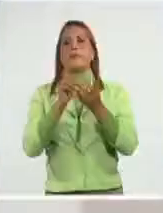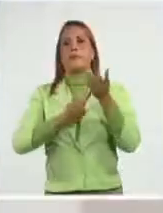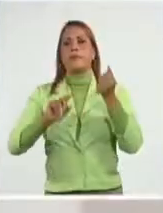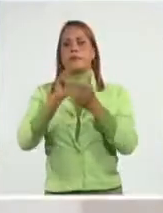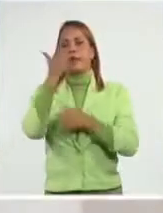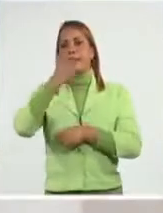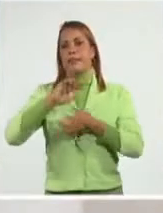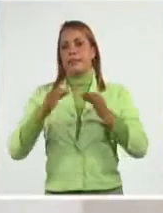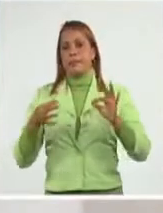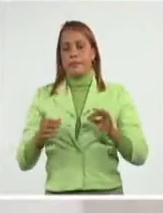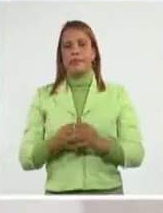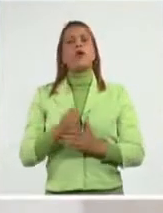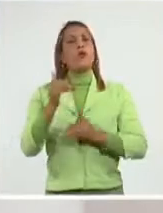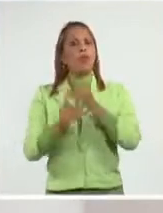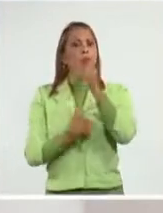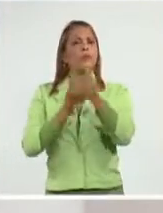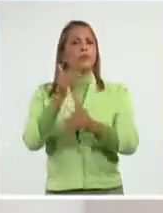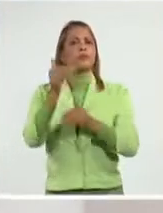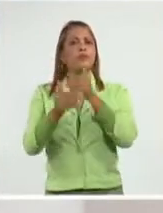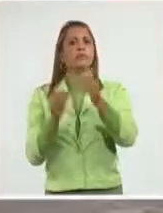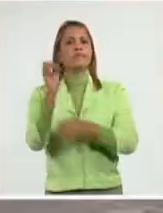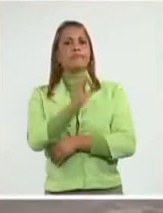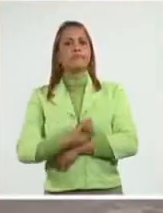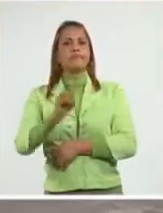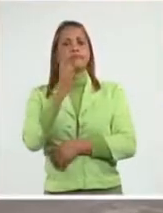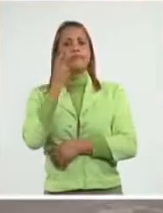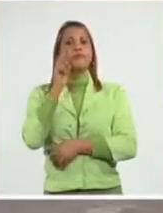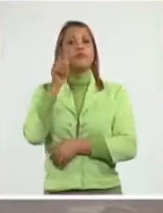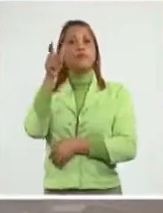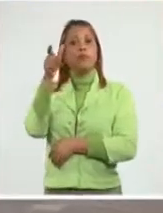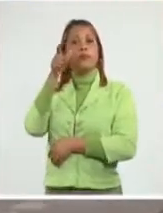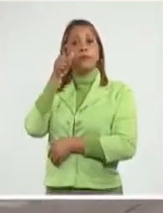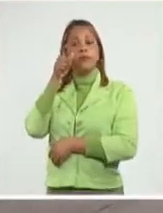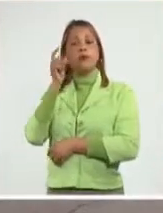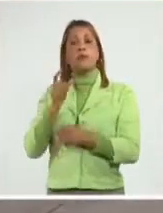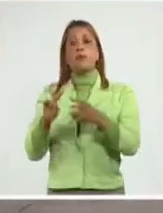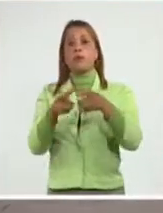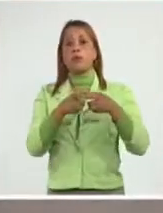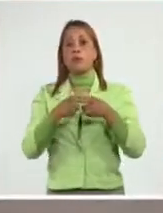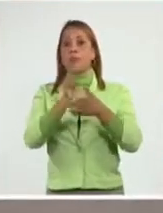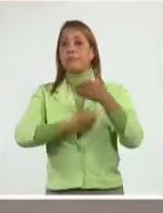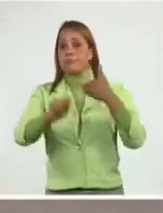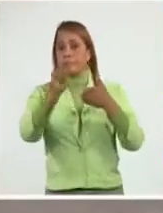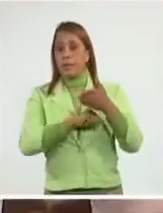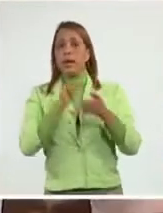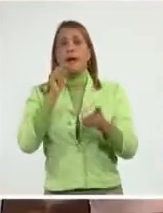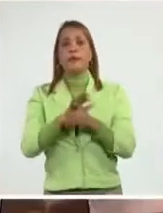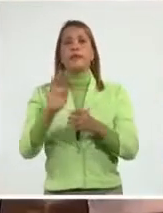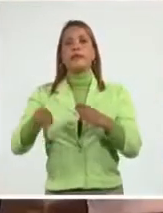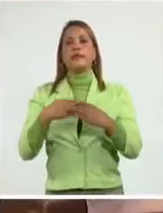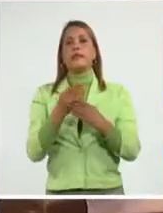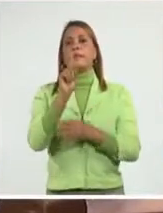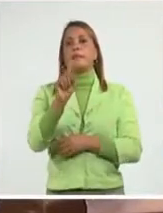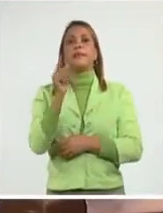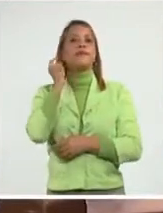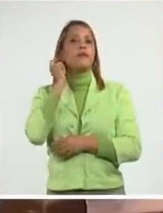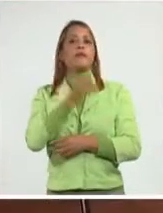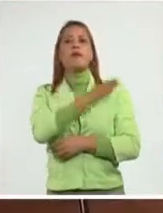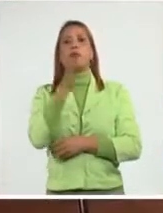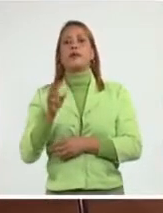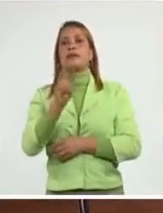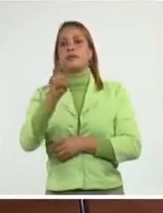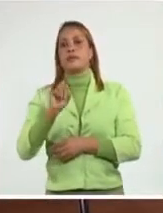Artemisa, proceso que será organizado y supervisado por el Consejo Electoral del Territorio a partir del 1 de febrero hasta el 30 de